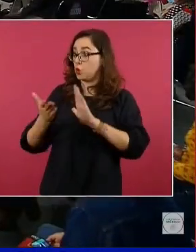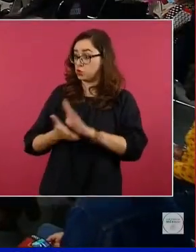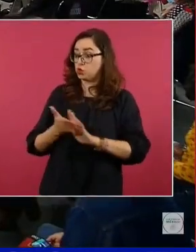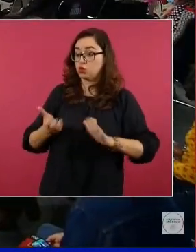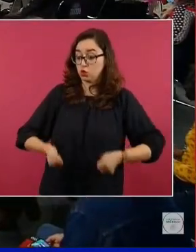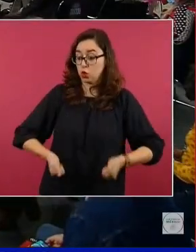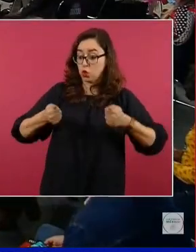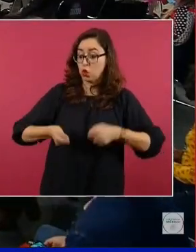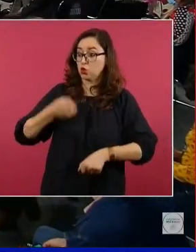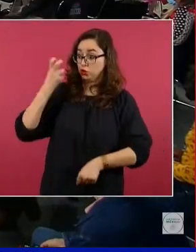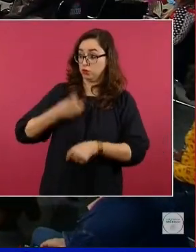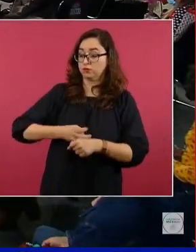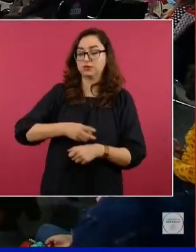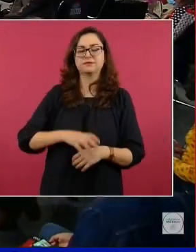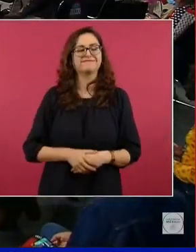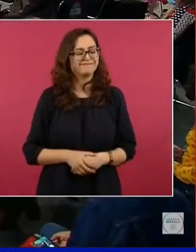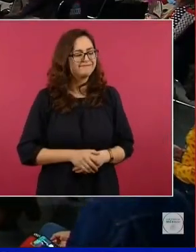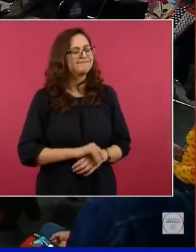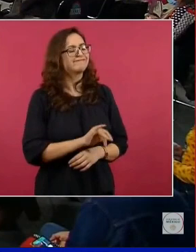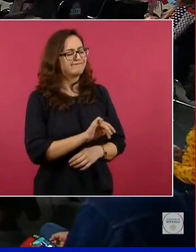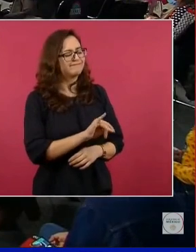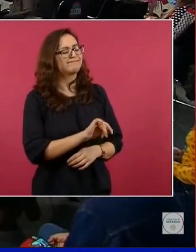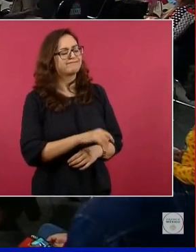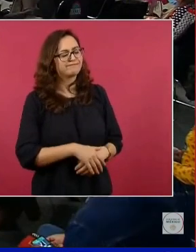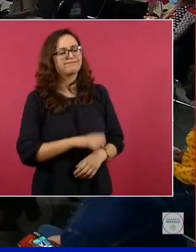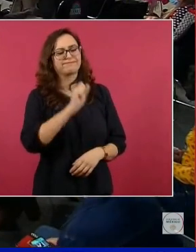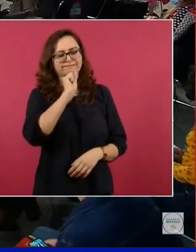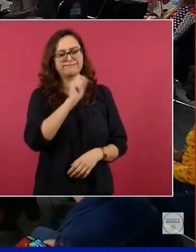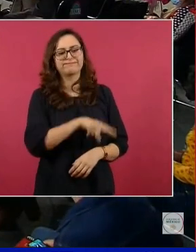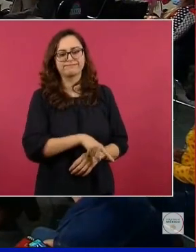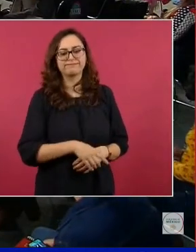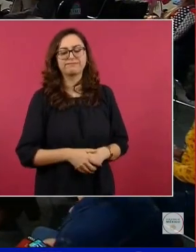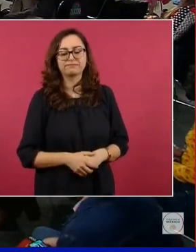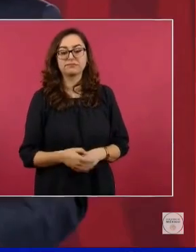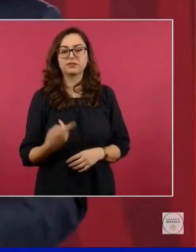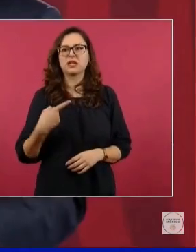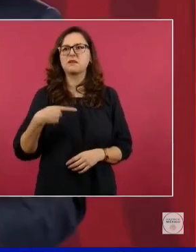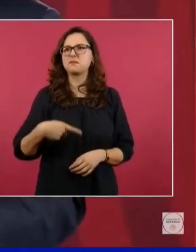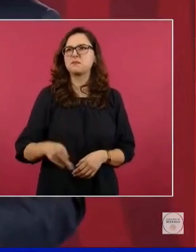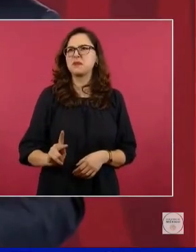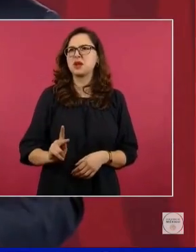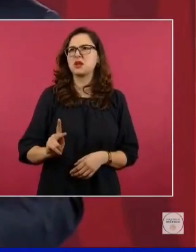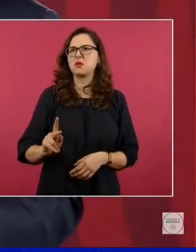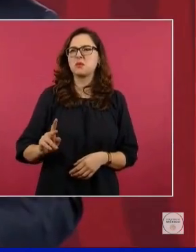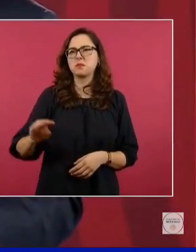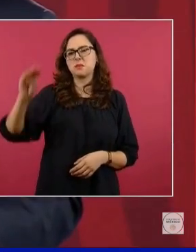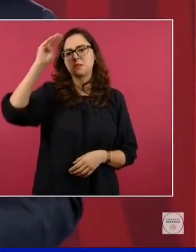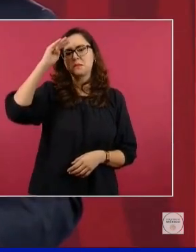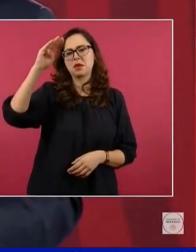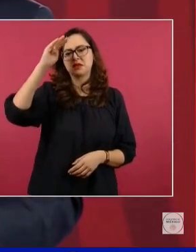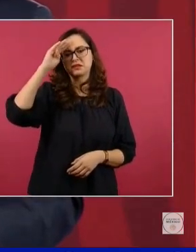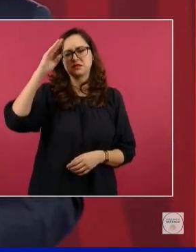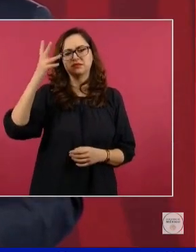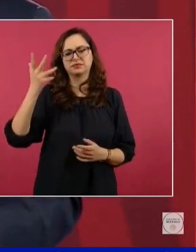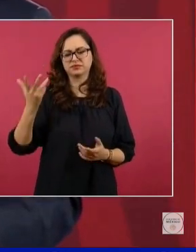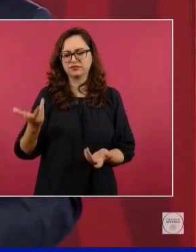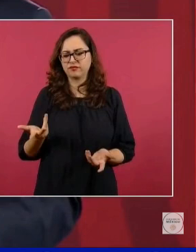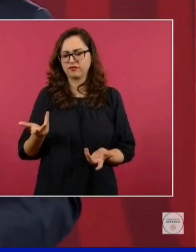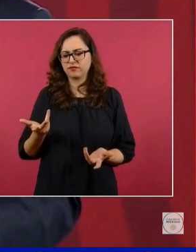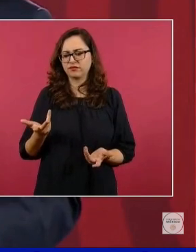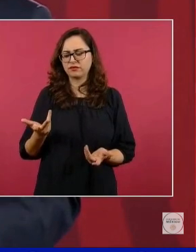Sí, y pues todavía el cemento debe de tener como 5,